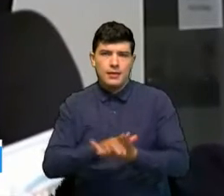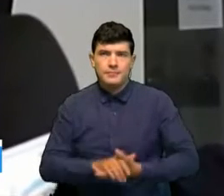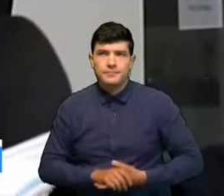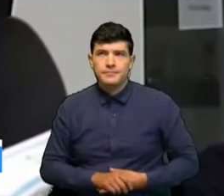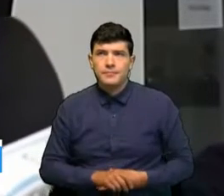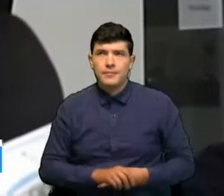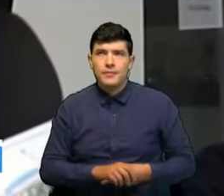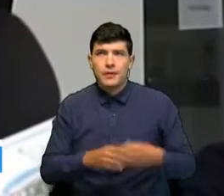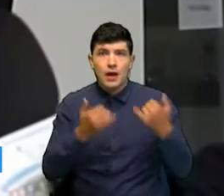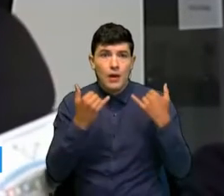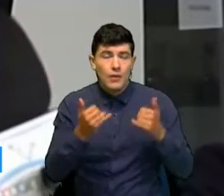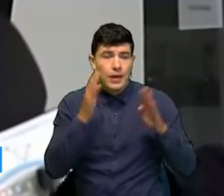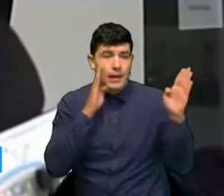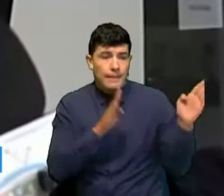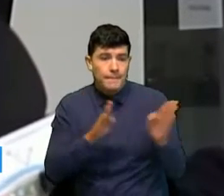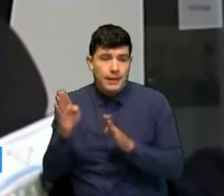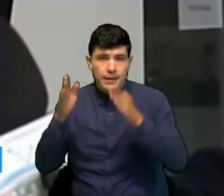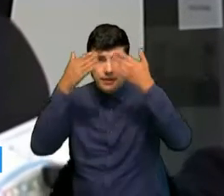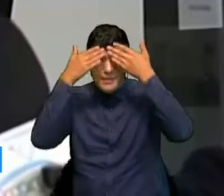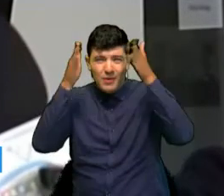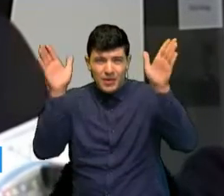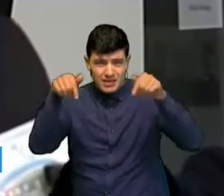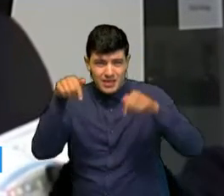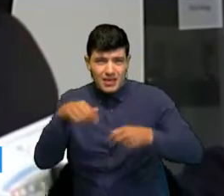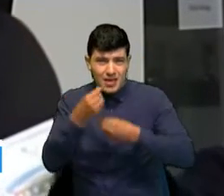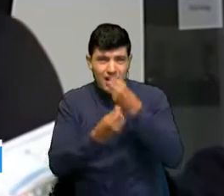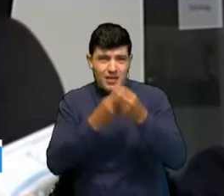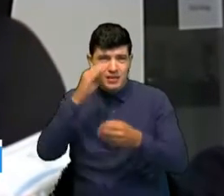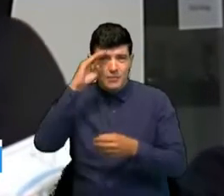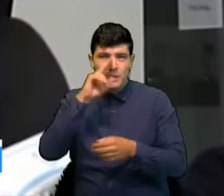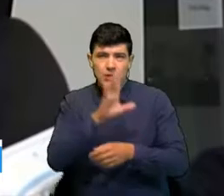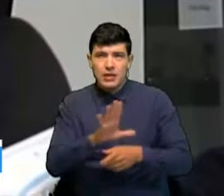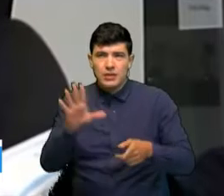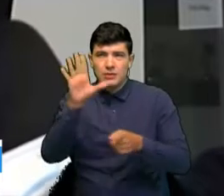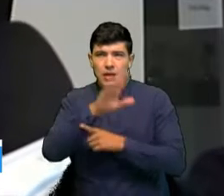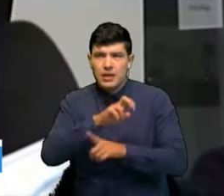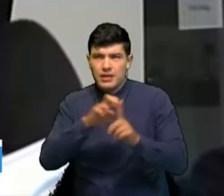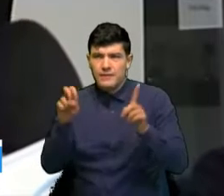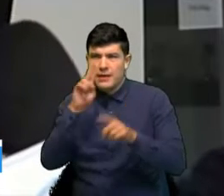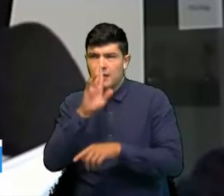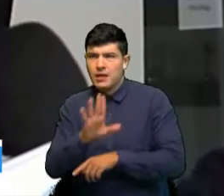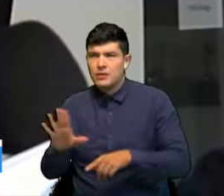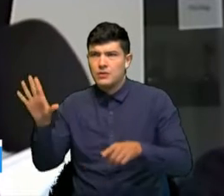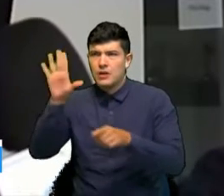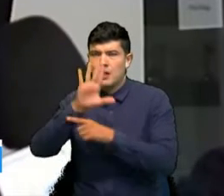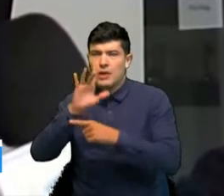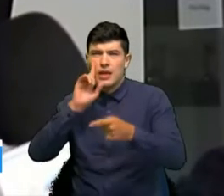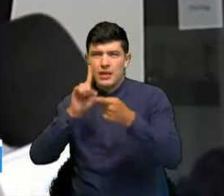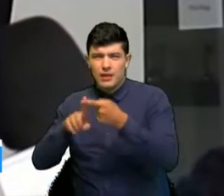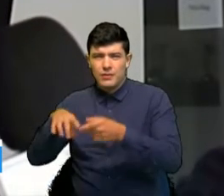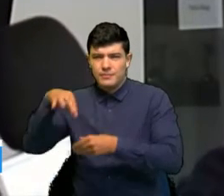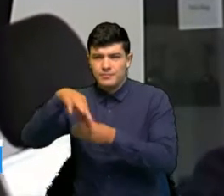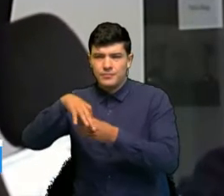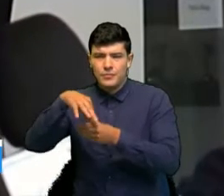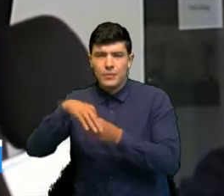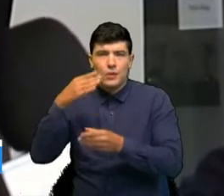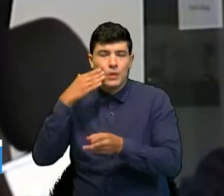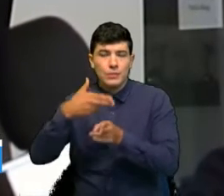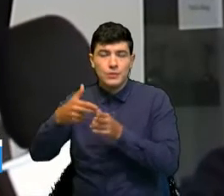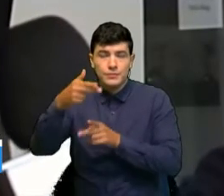la ejecución del Plan Democracia que se realiza a nivel nacional, con motivo de las elecciones en el mes de octubre,